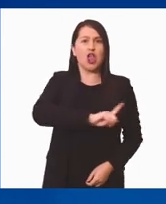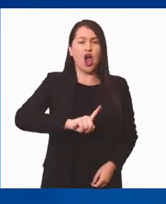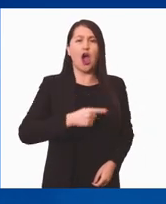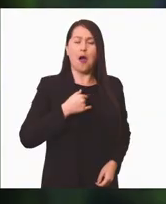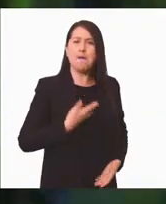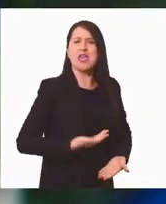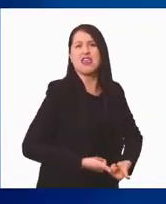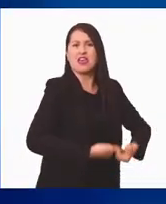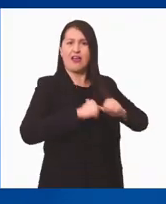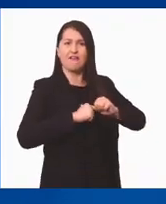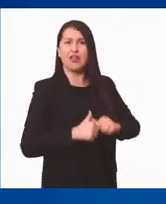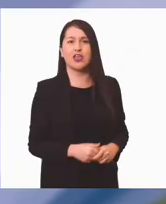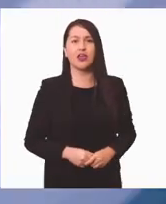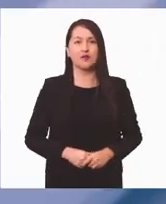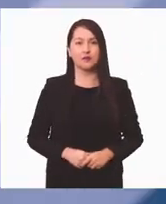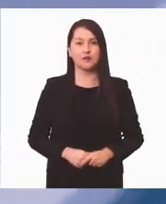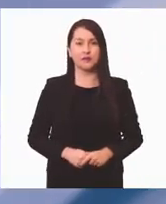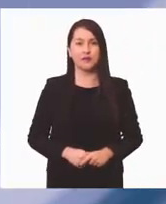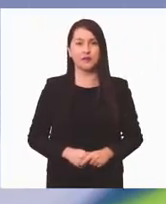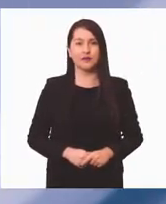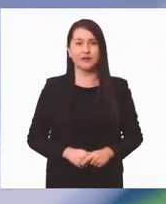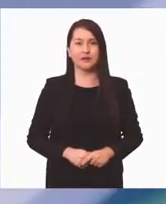desafío! ¿Eh? ¡Ah!